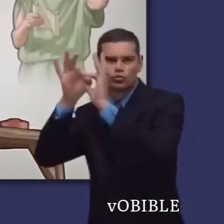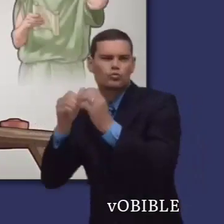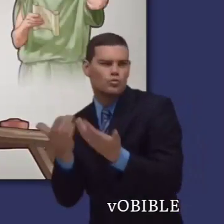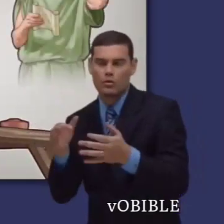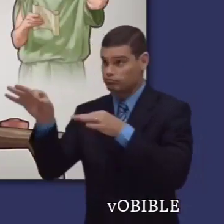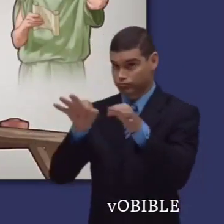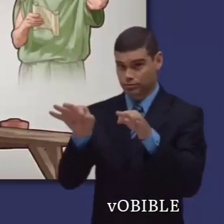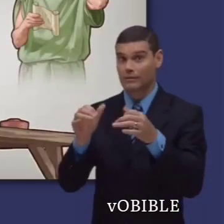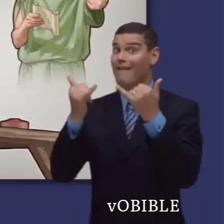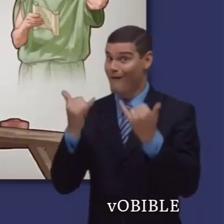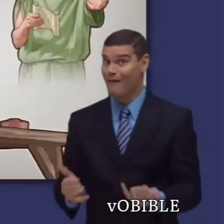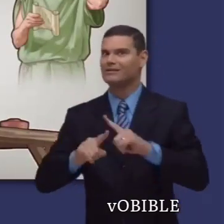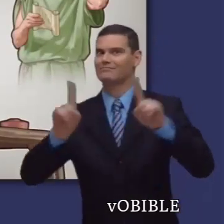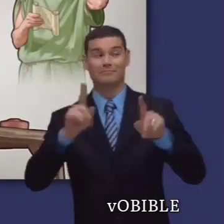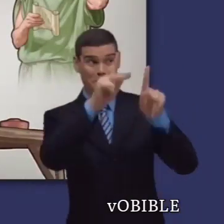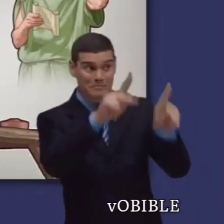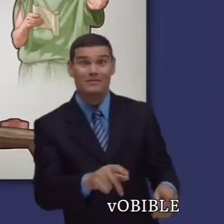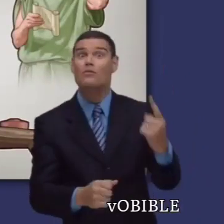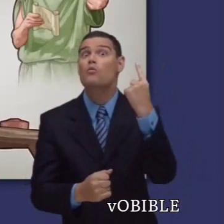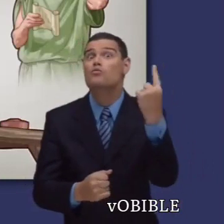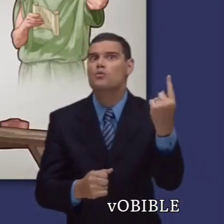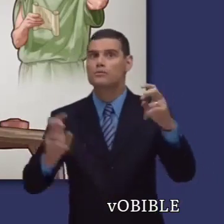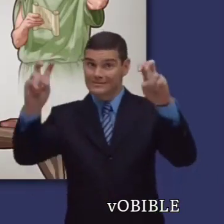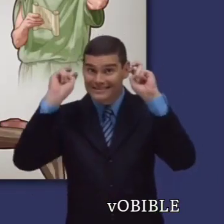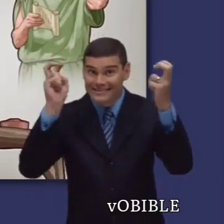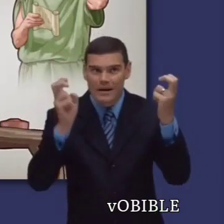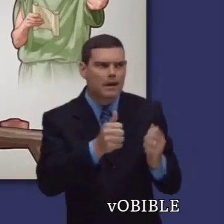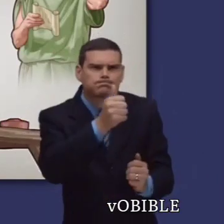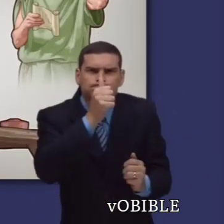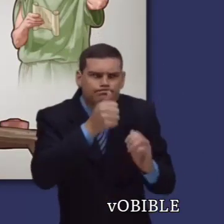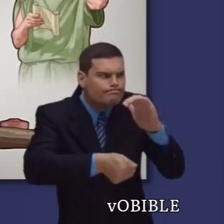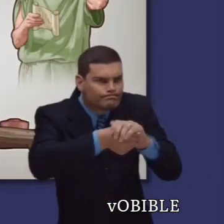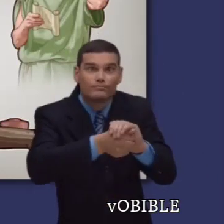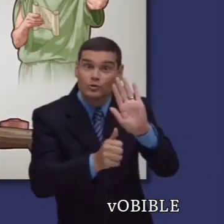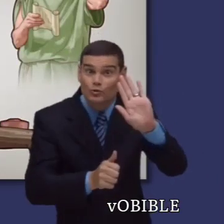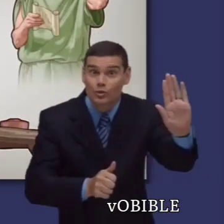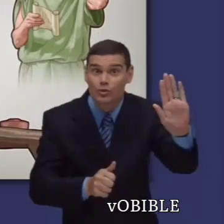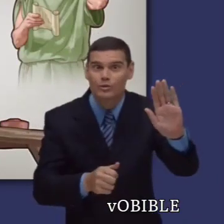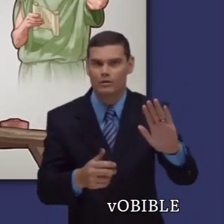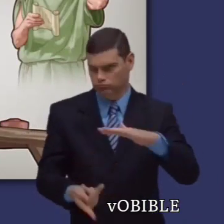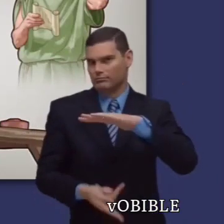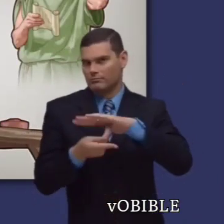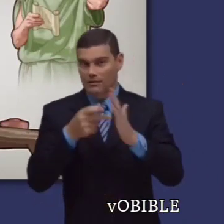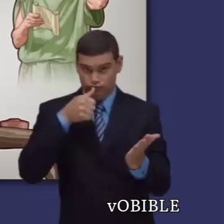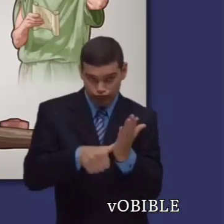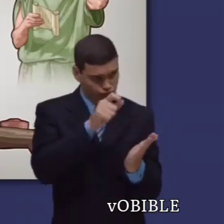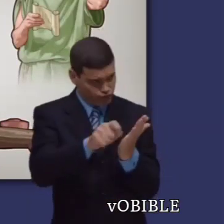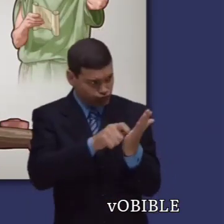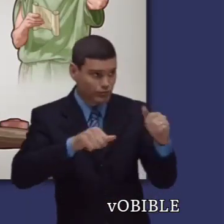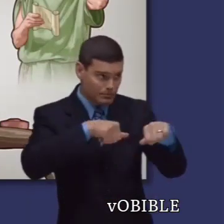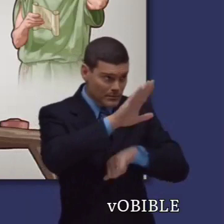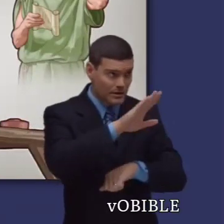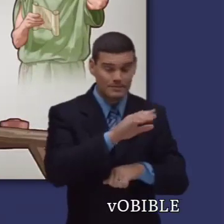un asunto personal. Podría considerarse una carta de presentación en la que le pide a Filemón que vea a Onésimo como